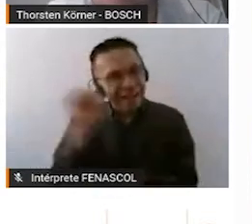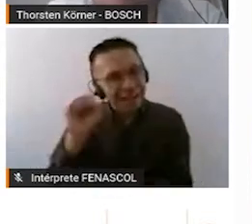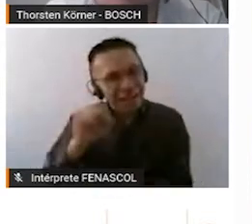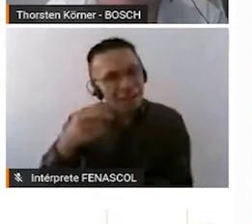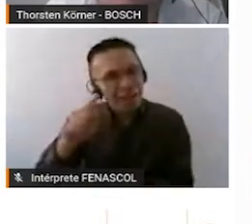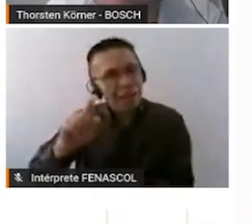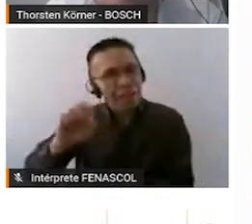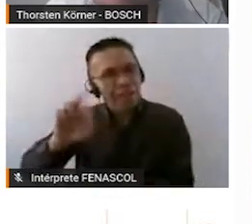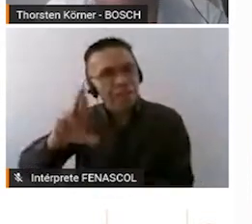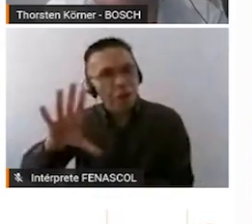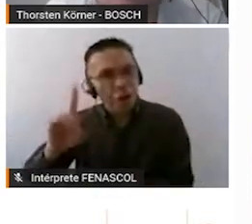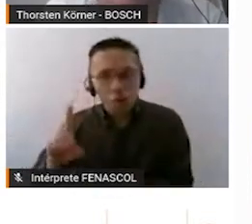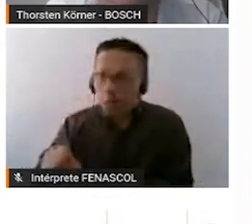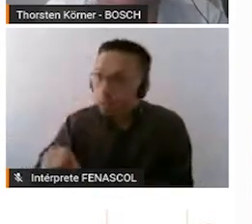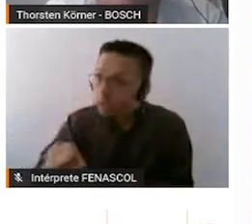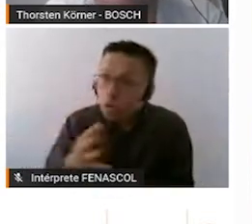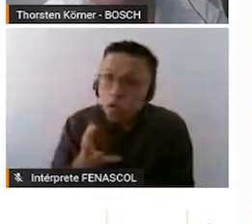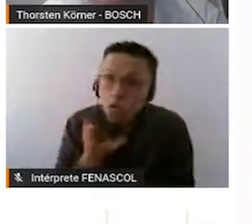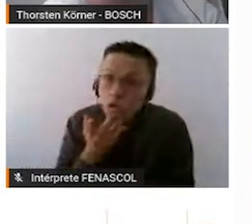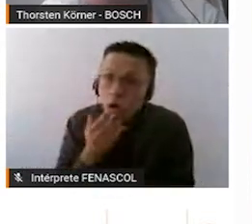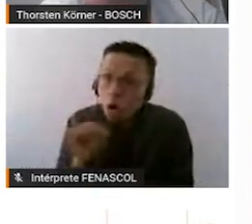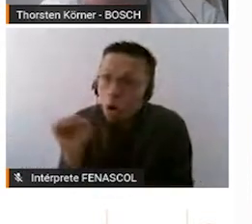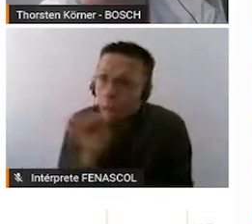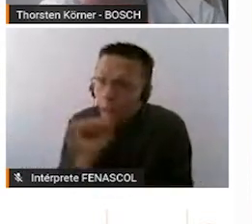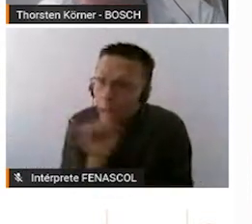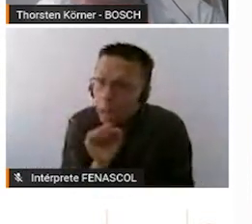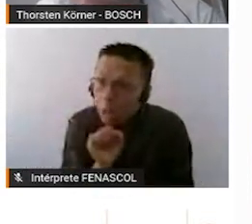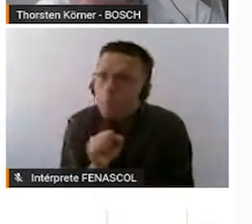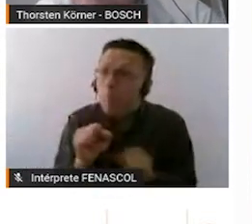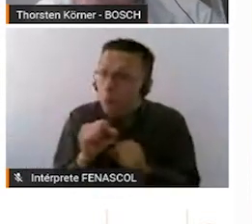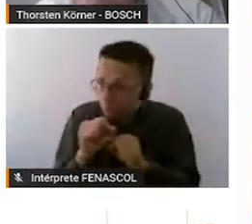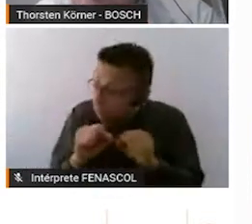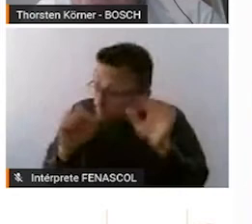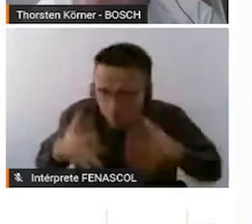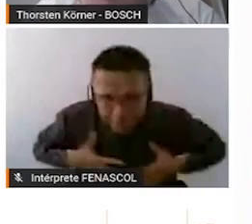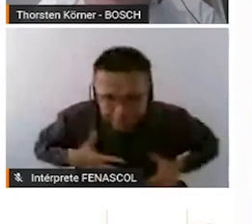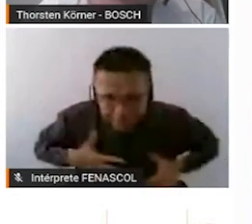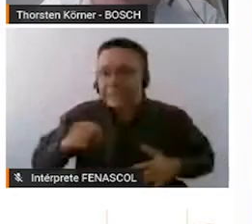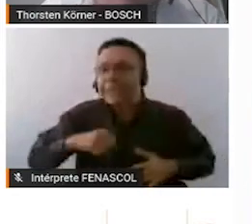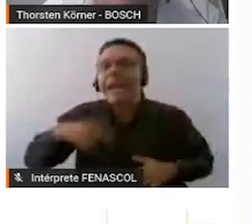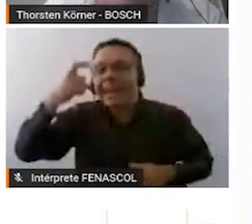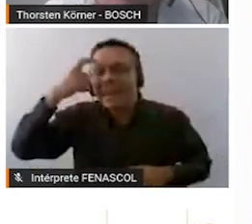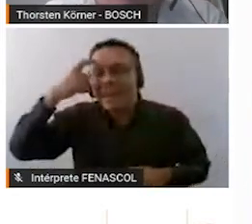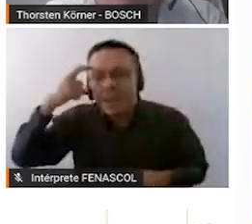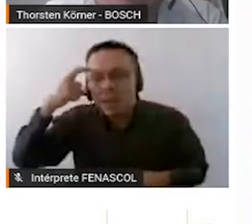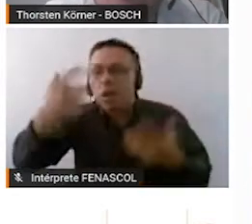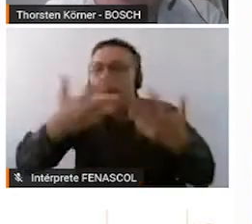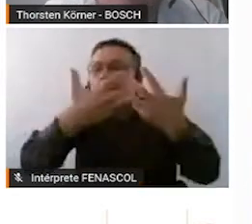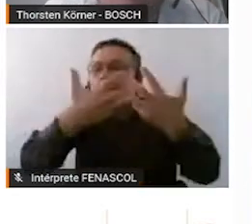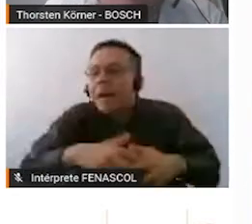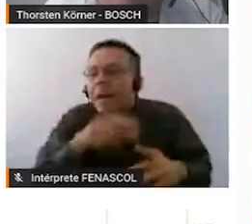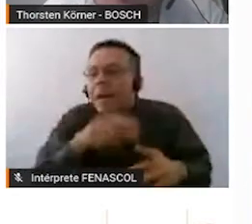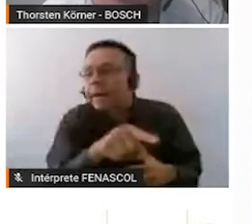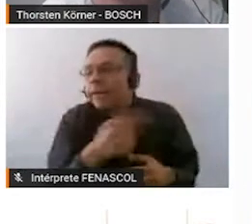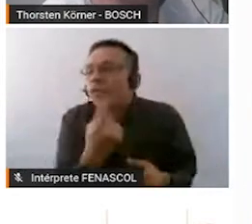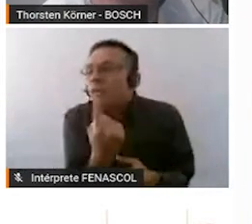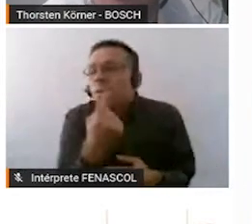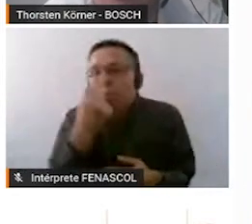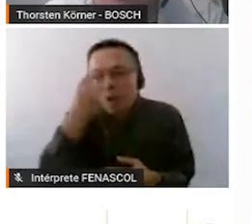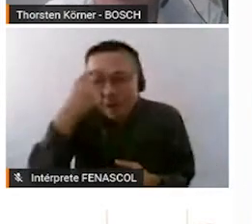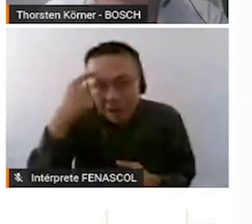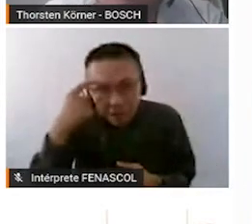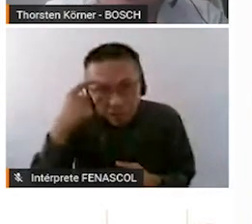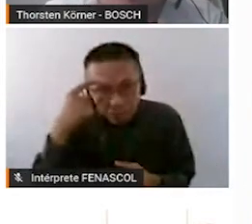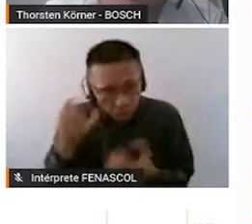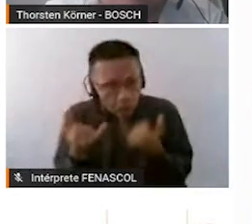auto mientras sea negro, porque mis máquinas solamente producen vehículos de color negro. Hoy en día no es así, o el futuro cercano no es